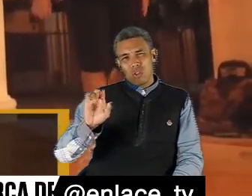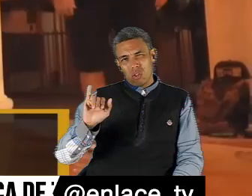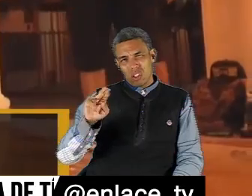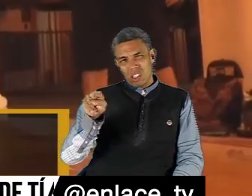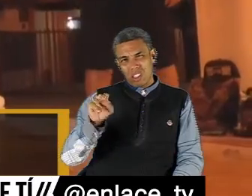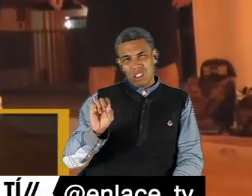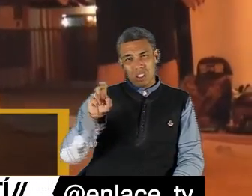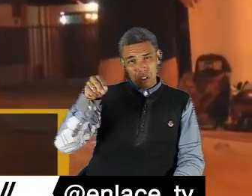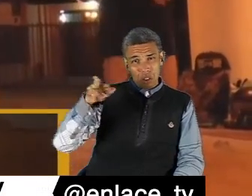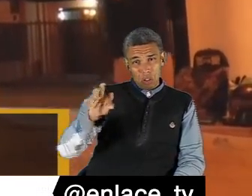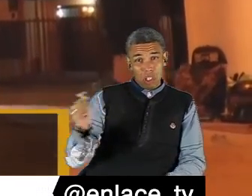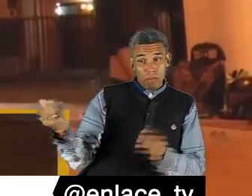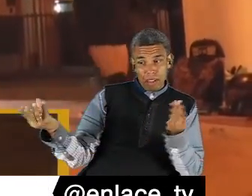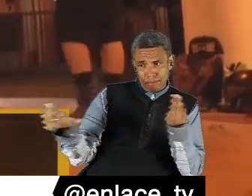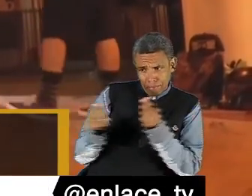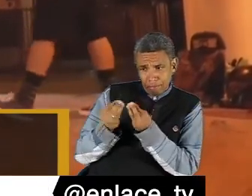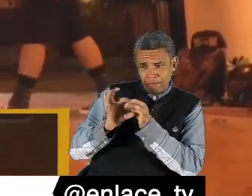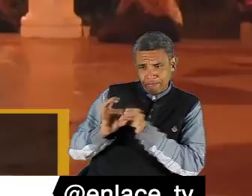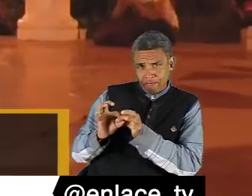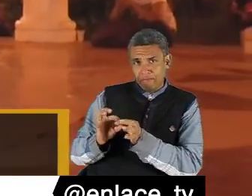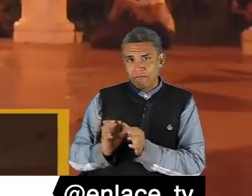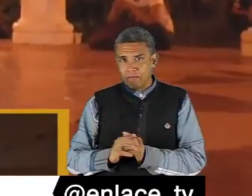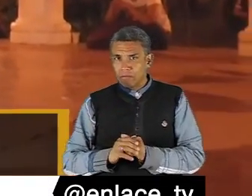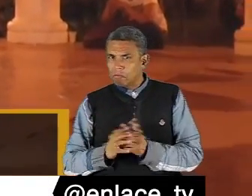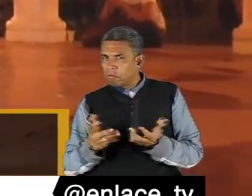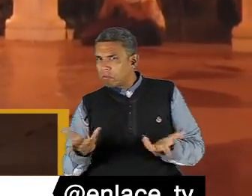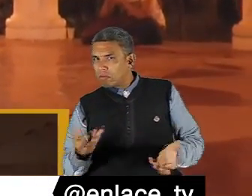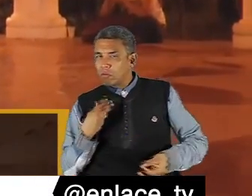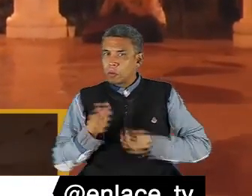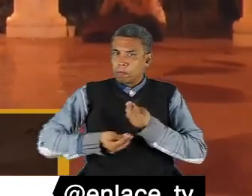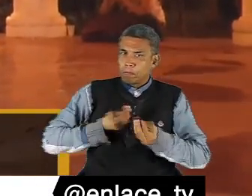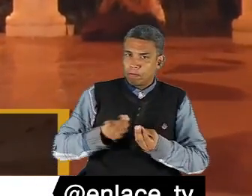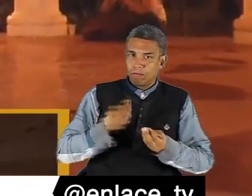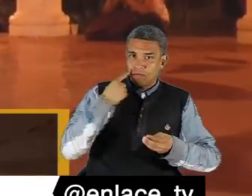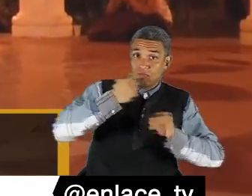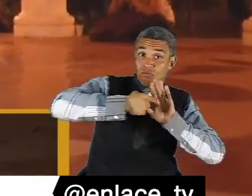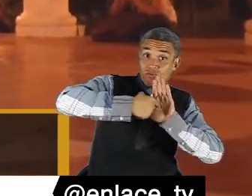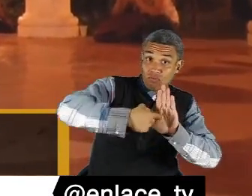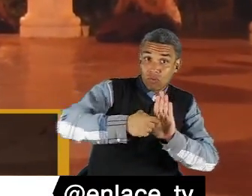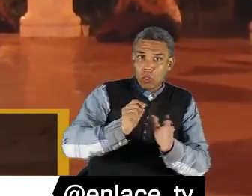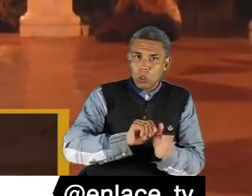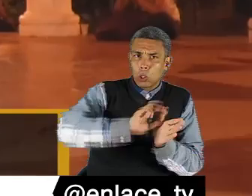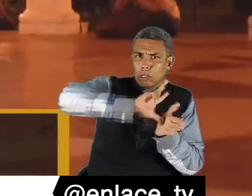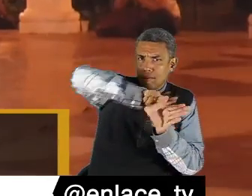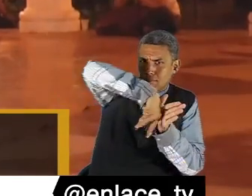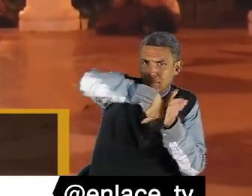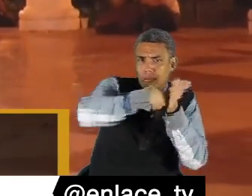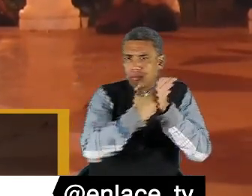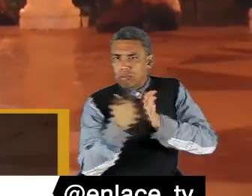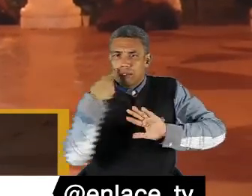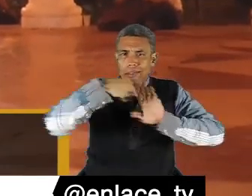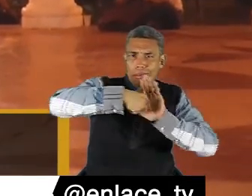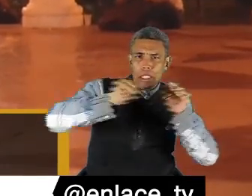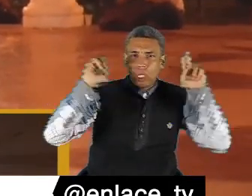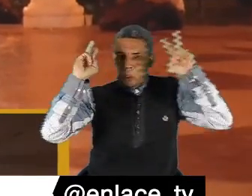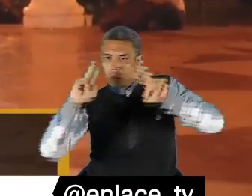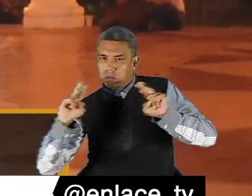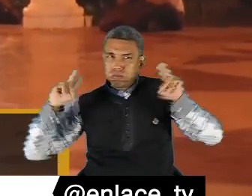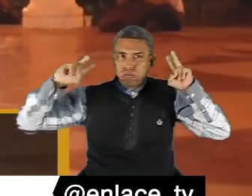estamos como interviniendo espacios públicos a mostrar lo que hacemos. Es algo muy espontáneo, muy práctico